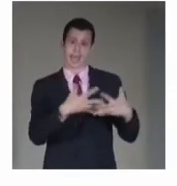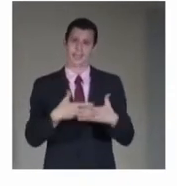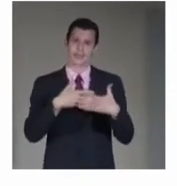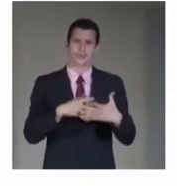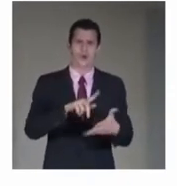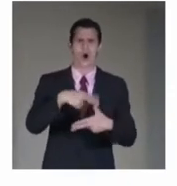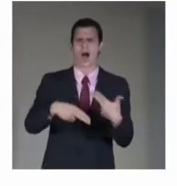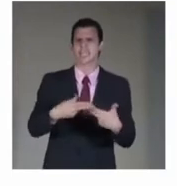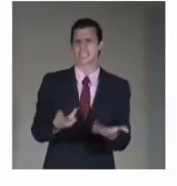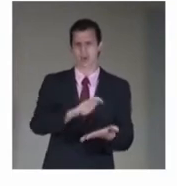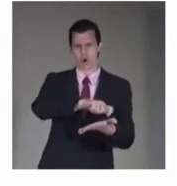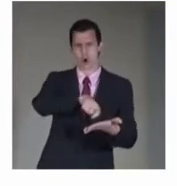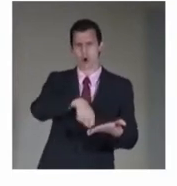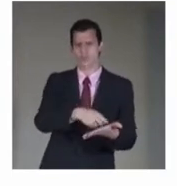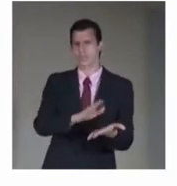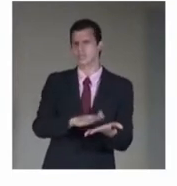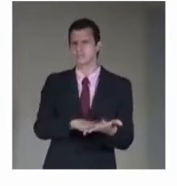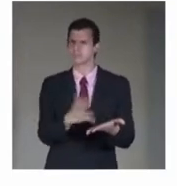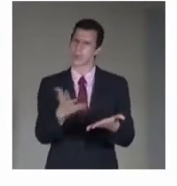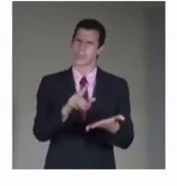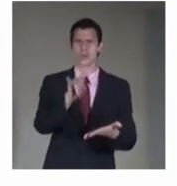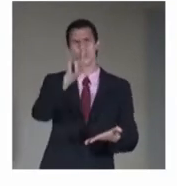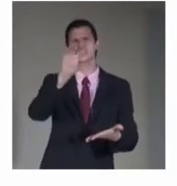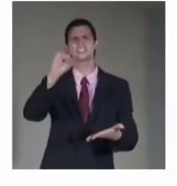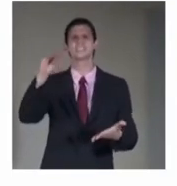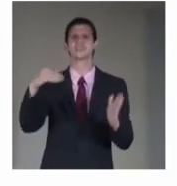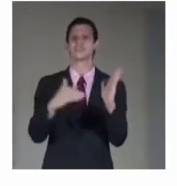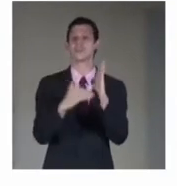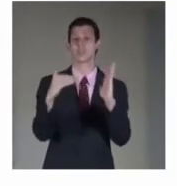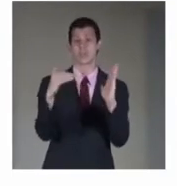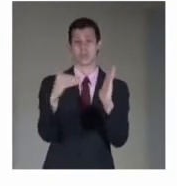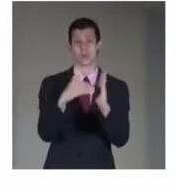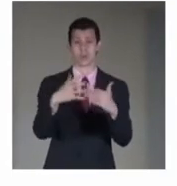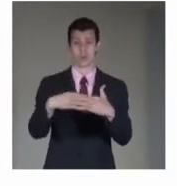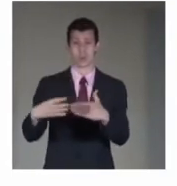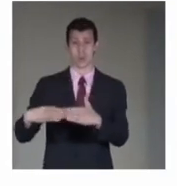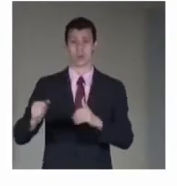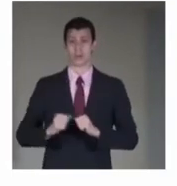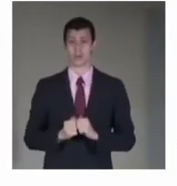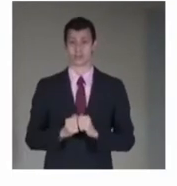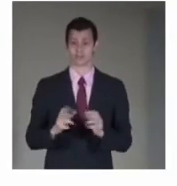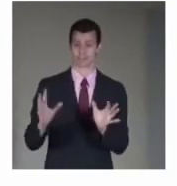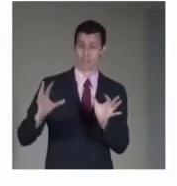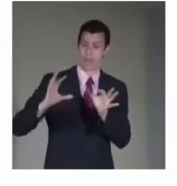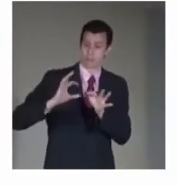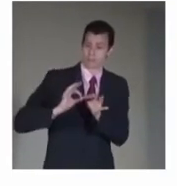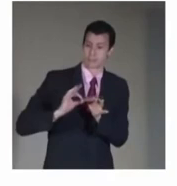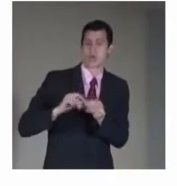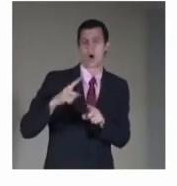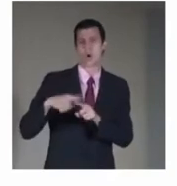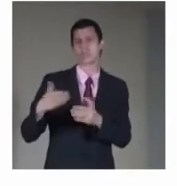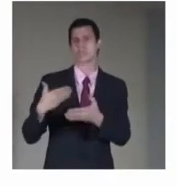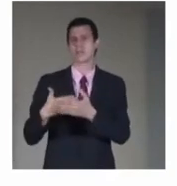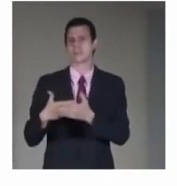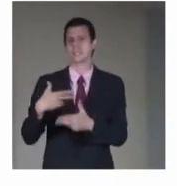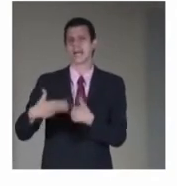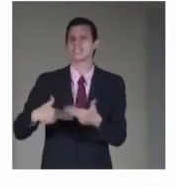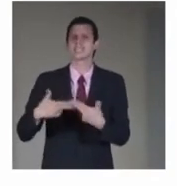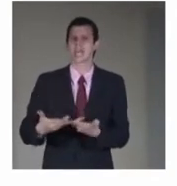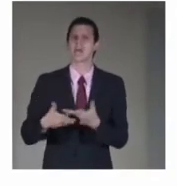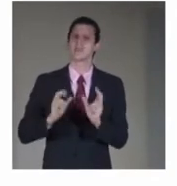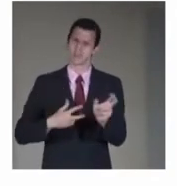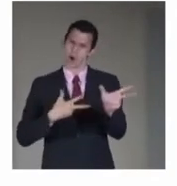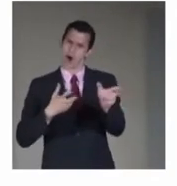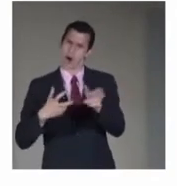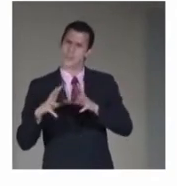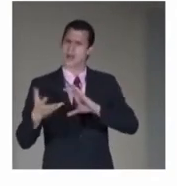todo esto va mezclado por valor de más de 900 millones de dólares con la empresa lockheed martin para desarrollar a